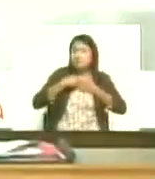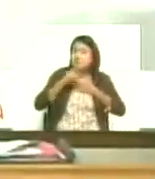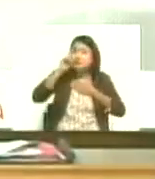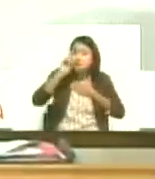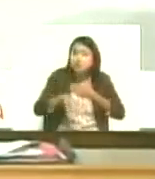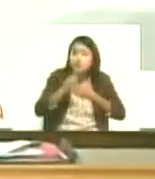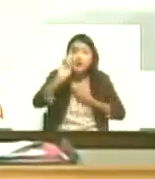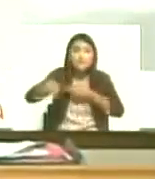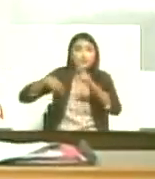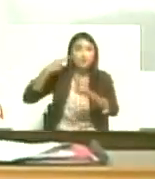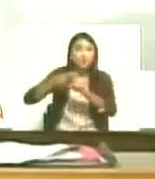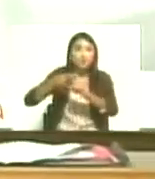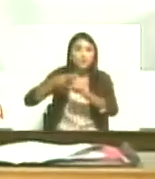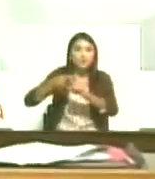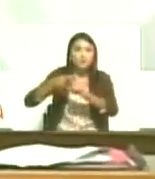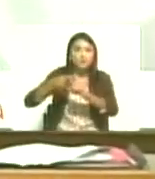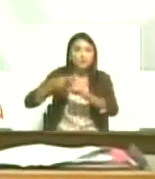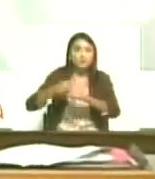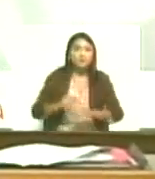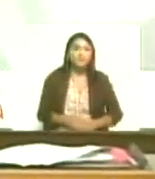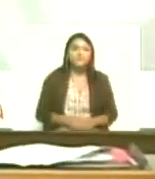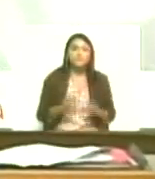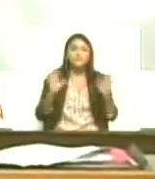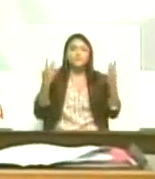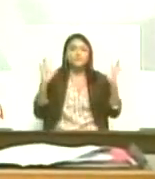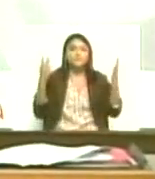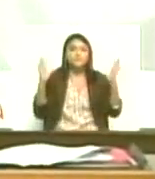más estará de rodillas.